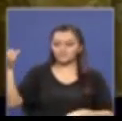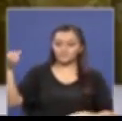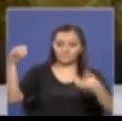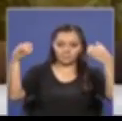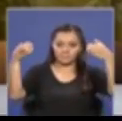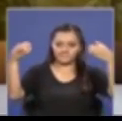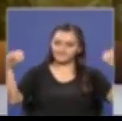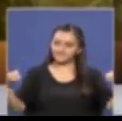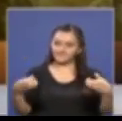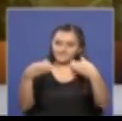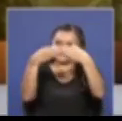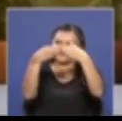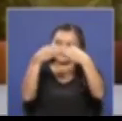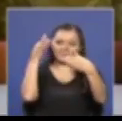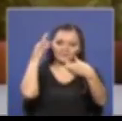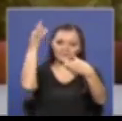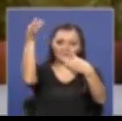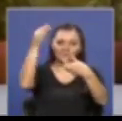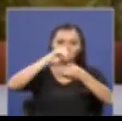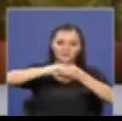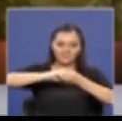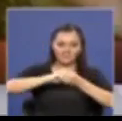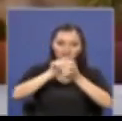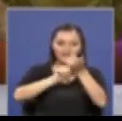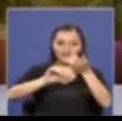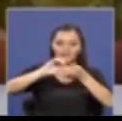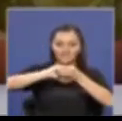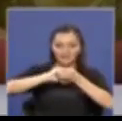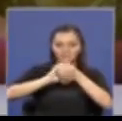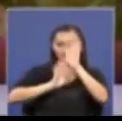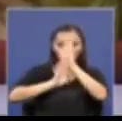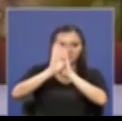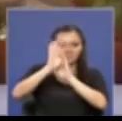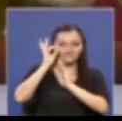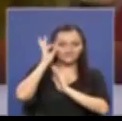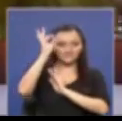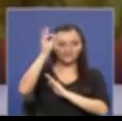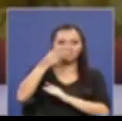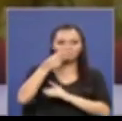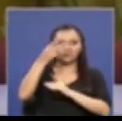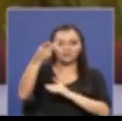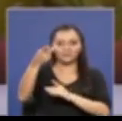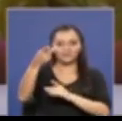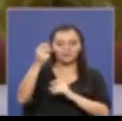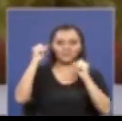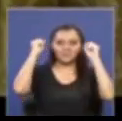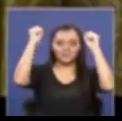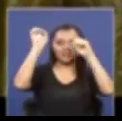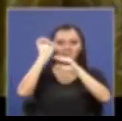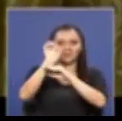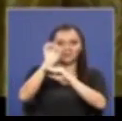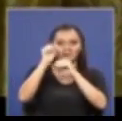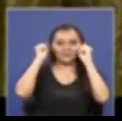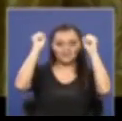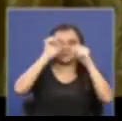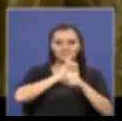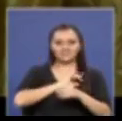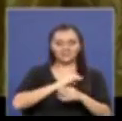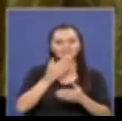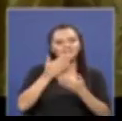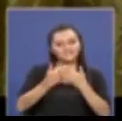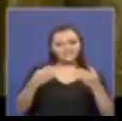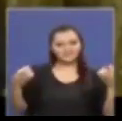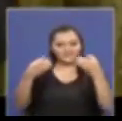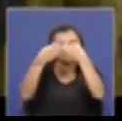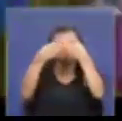copas por el futuro de nuestros lazos de hermandad y por la prosperidad de nuestros pueblos. ¡Viva Ecuador! ¡Viva Chile!